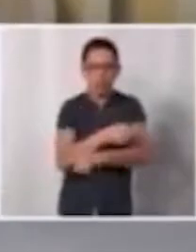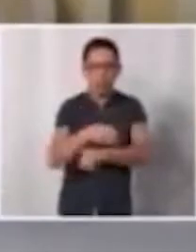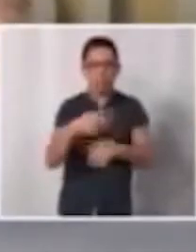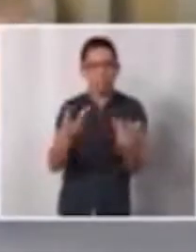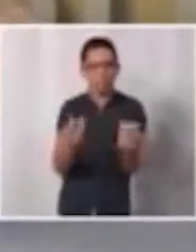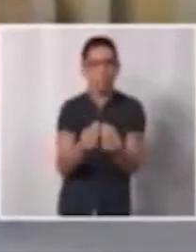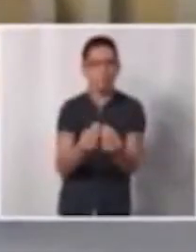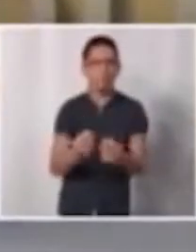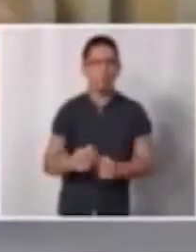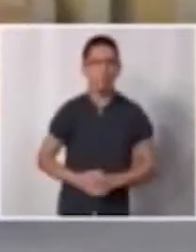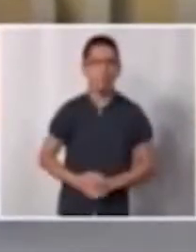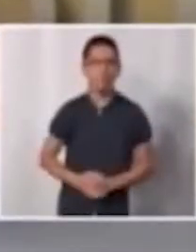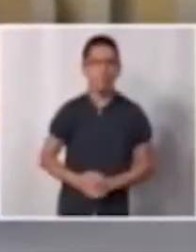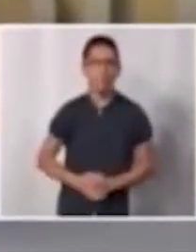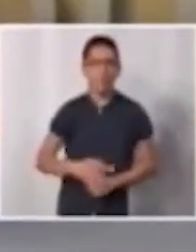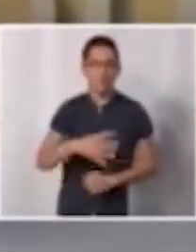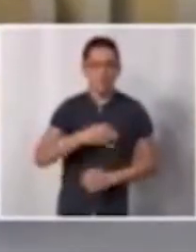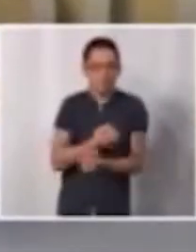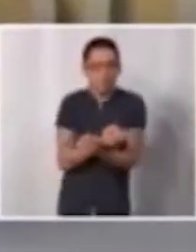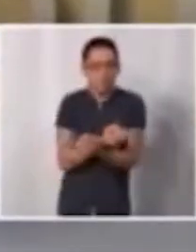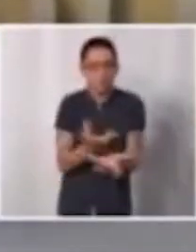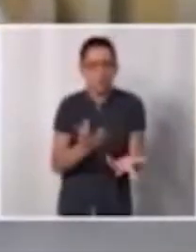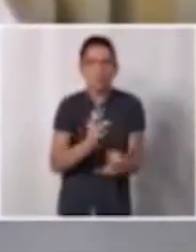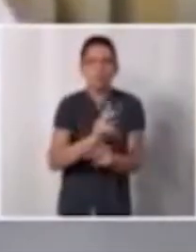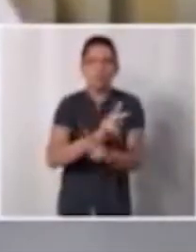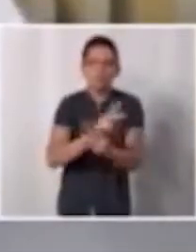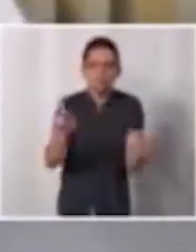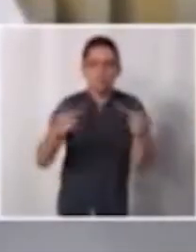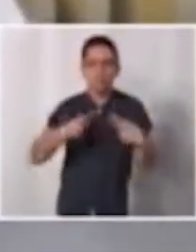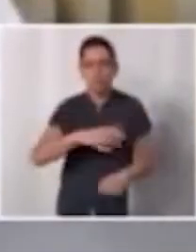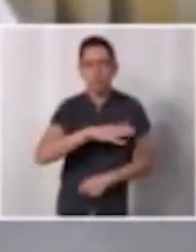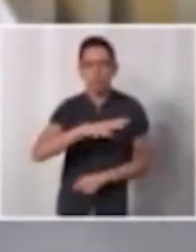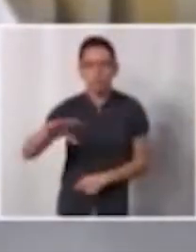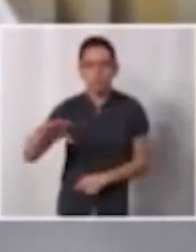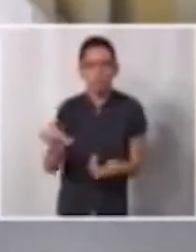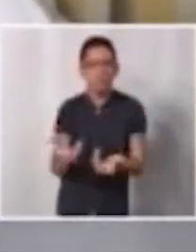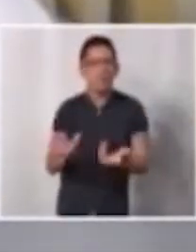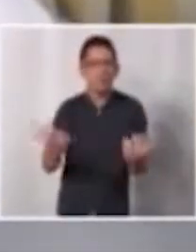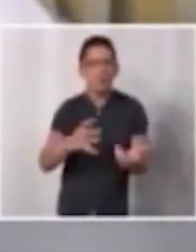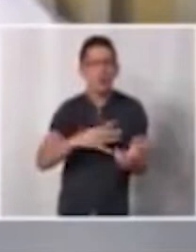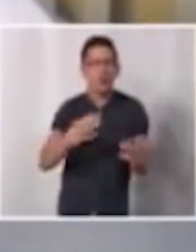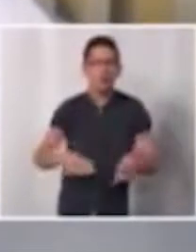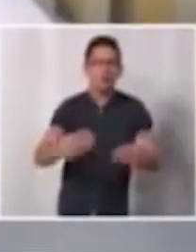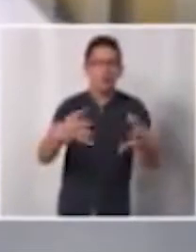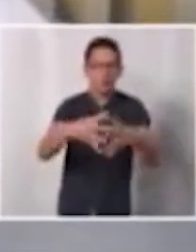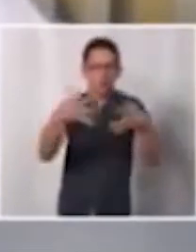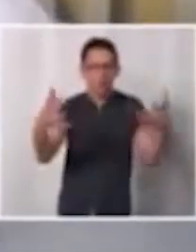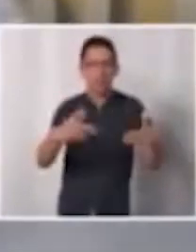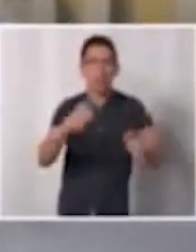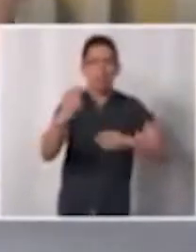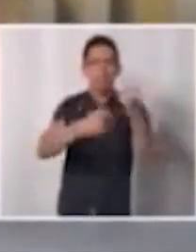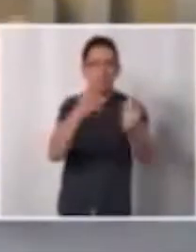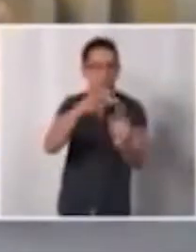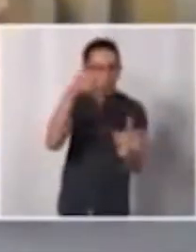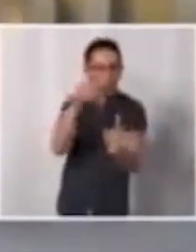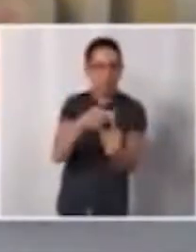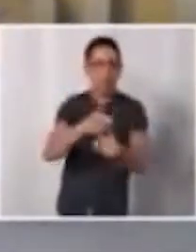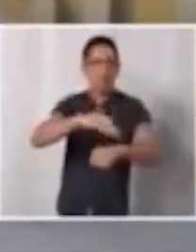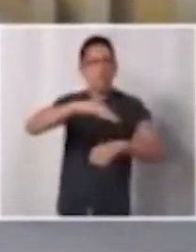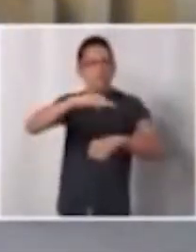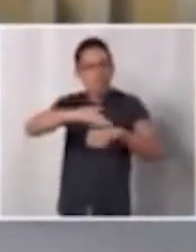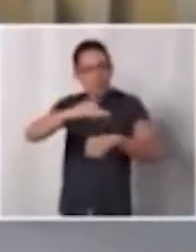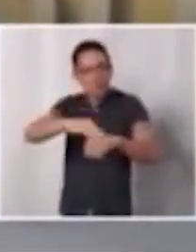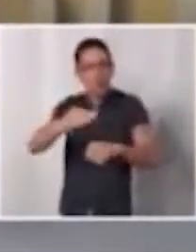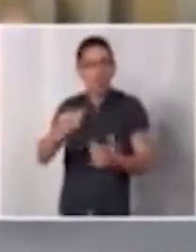Para mantener el abasto general, hemos acordado con supermercados, tiendas de conveniencia, farmacias,